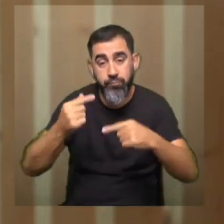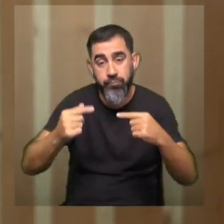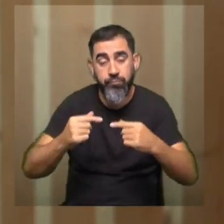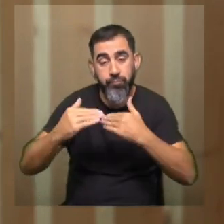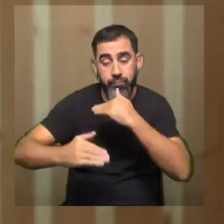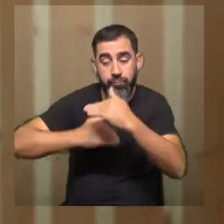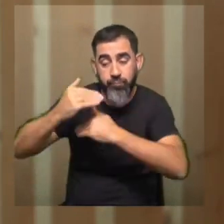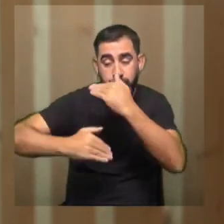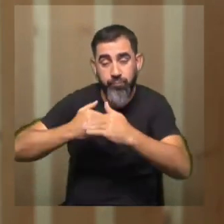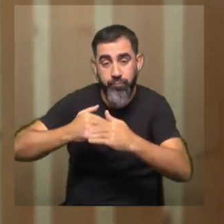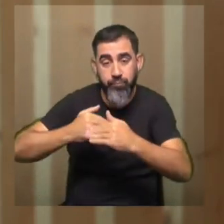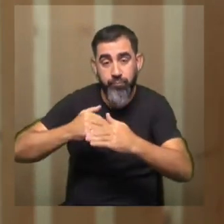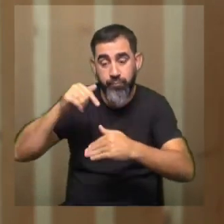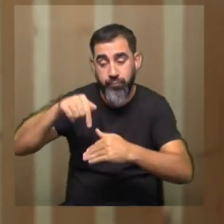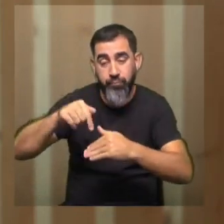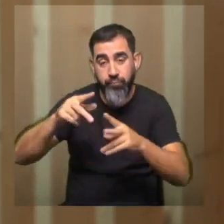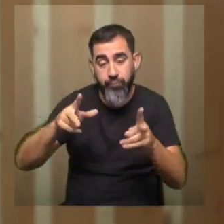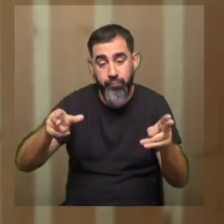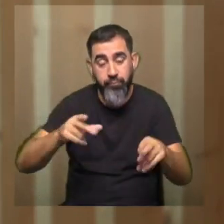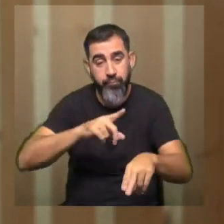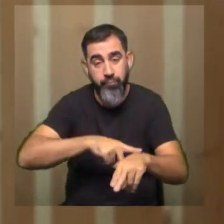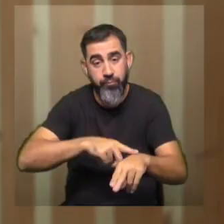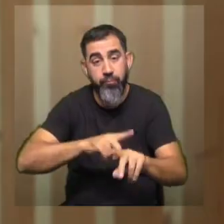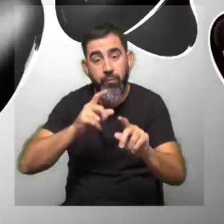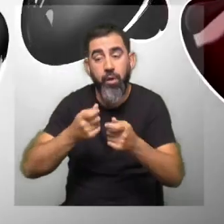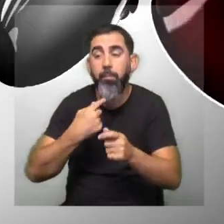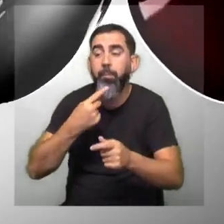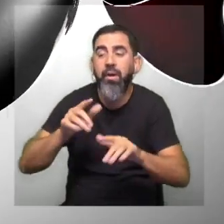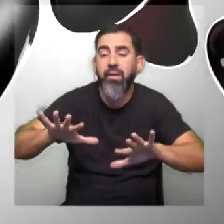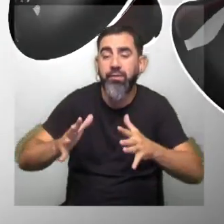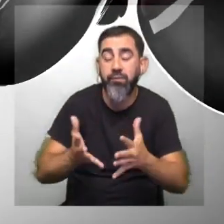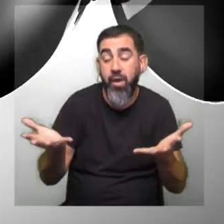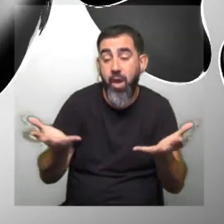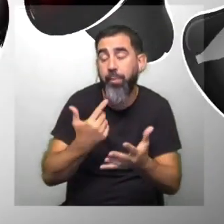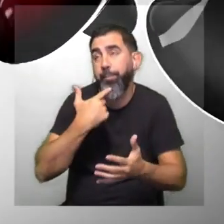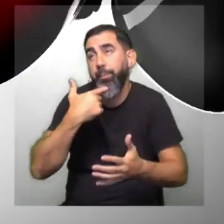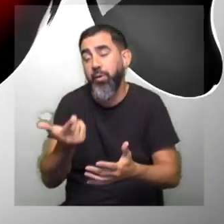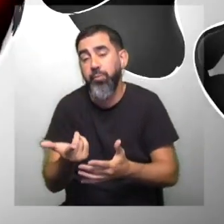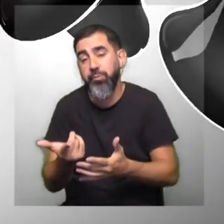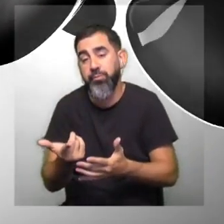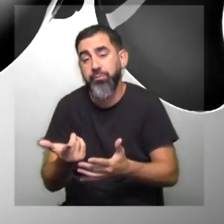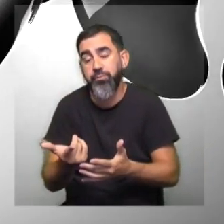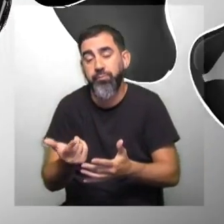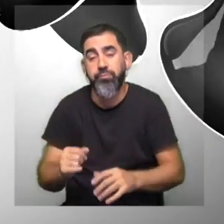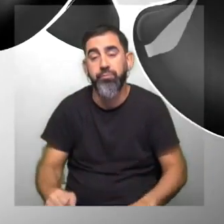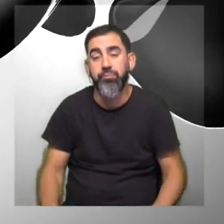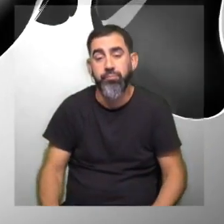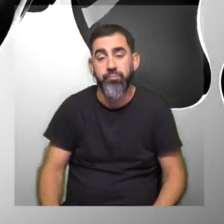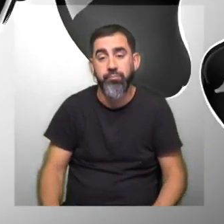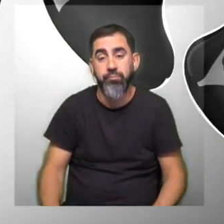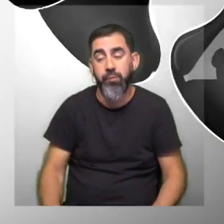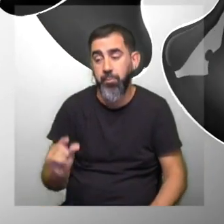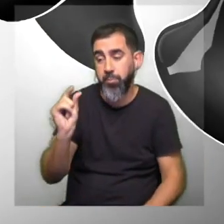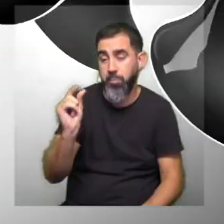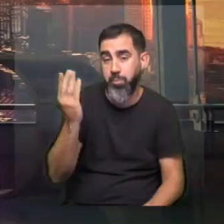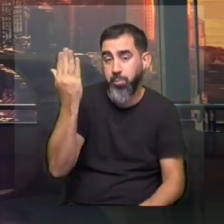desarrollado en este tiempo, como en las aplicaciones, ¿no? Hoy tenemos ejemplos, como por ejemplo, hace poco